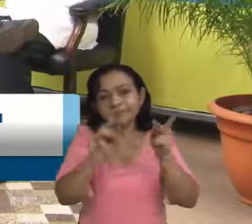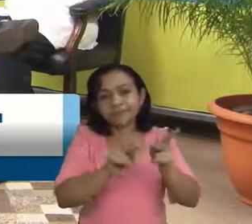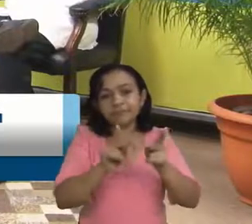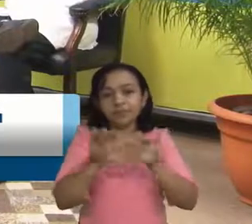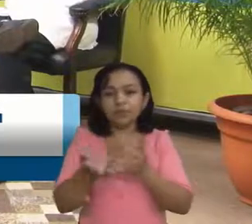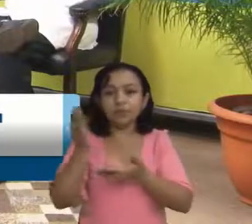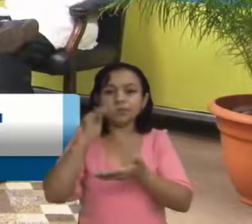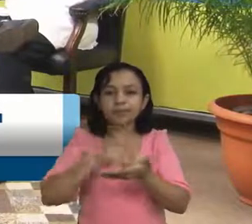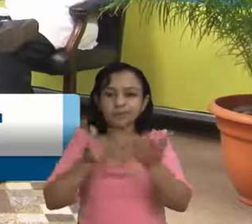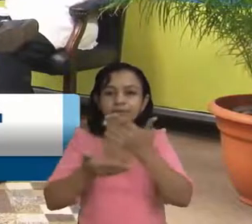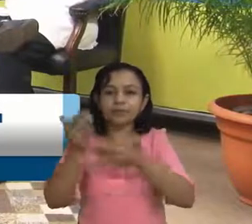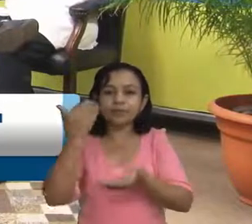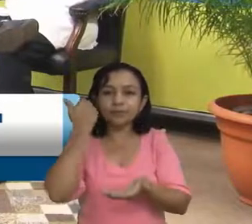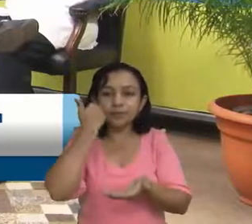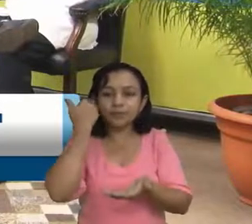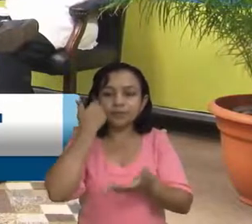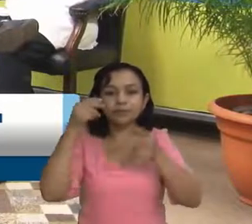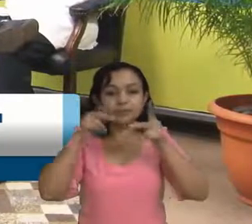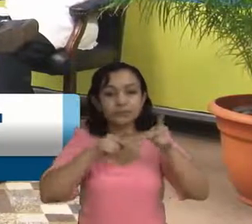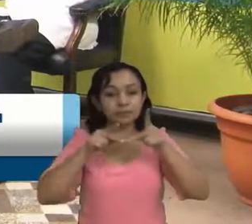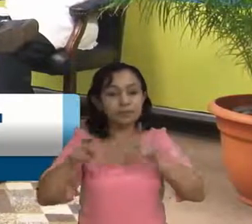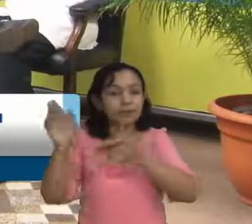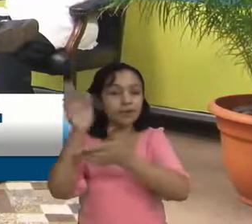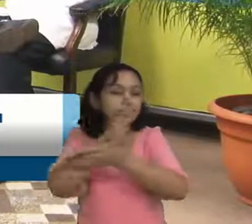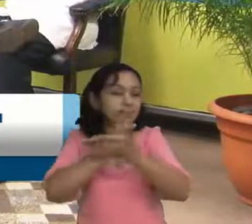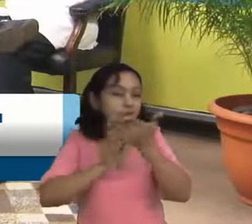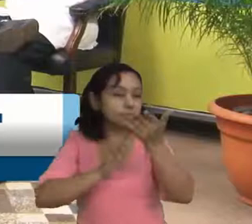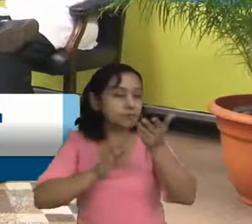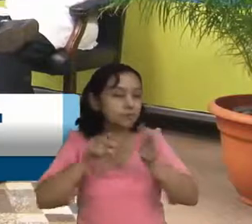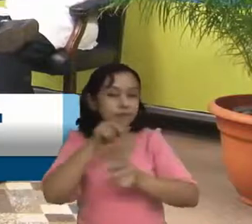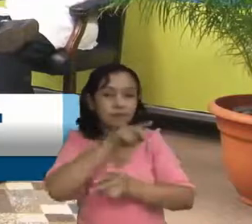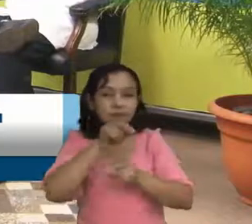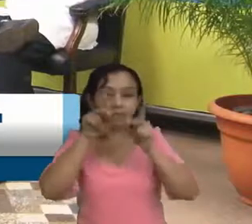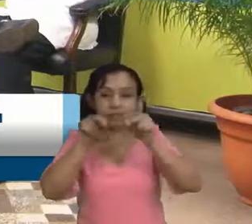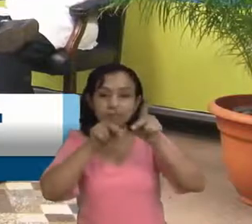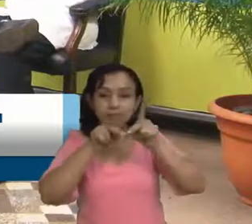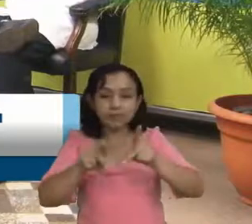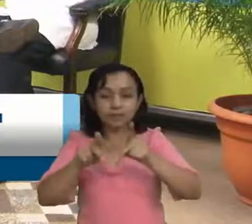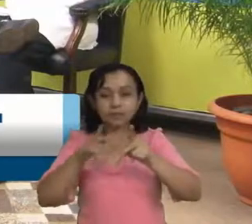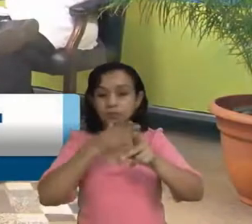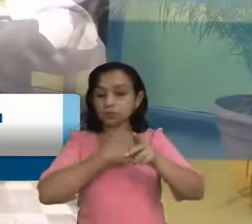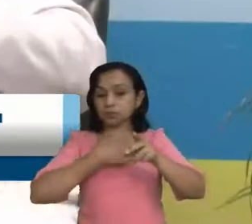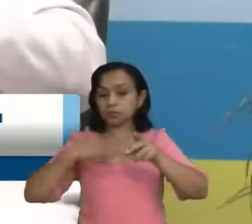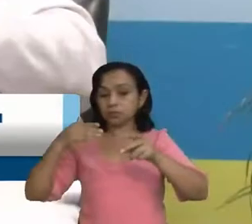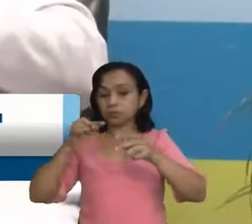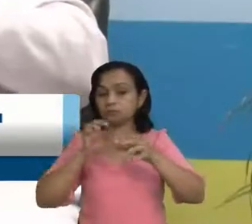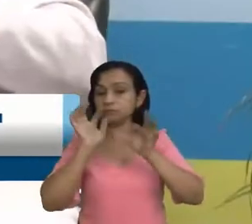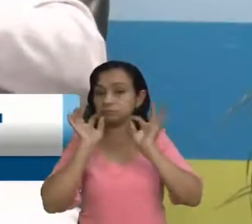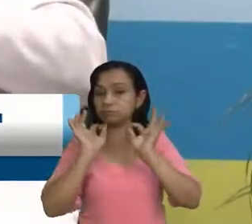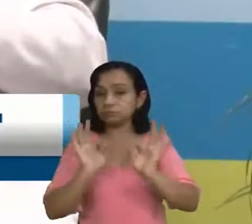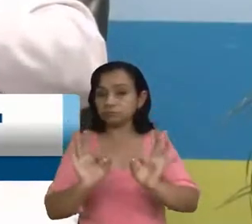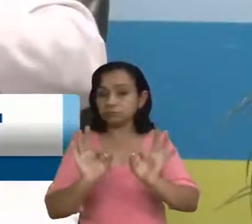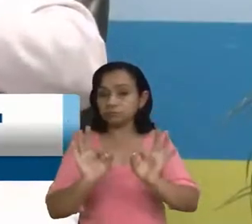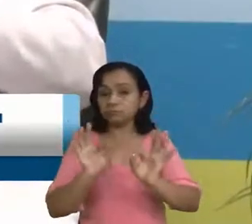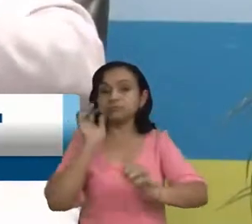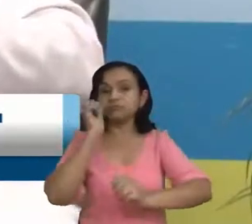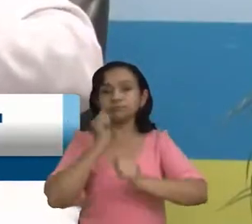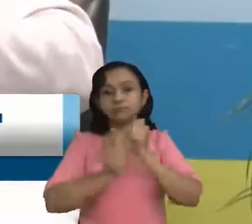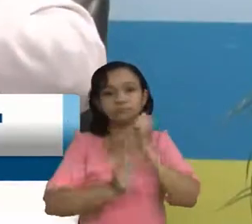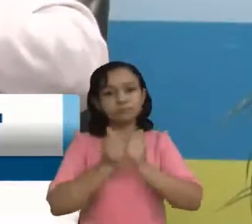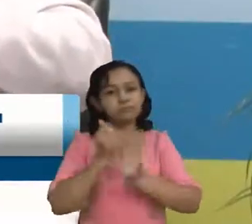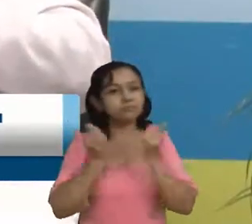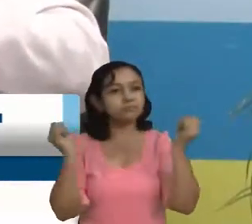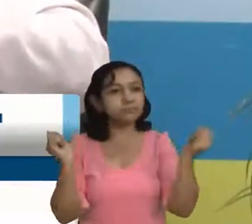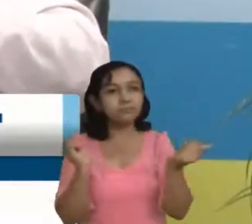vicioso. Generalmente, las personas que tienen una mejor cicatrización es la que sufren de estos tipos de problemas. Igual